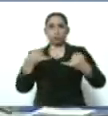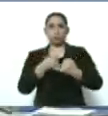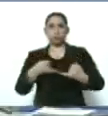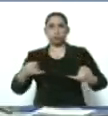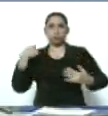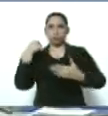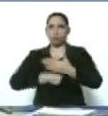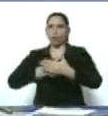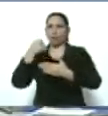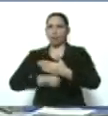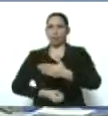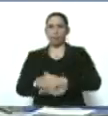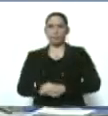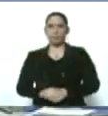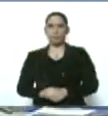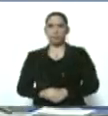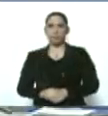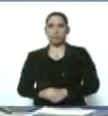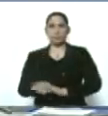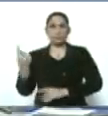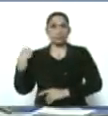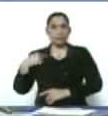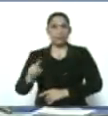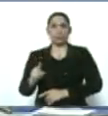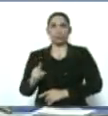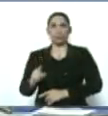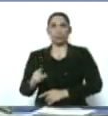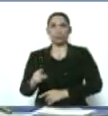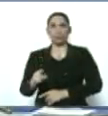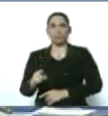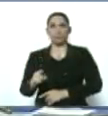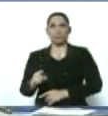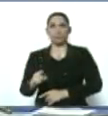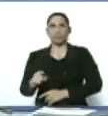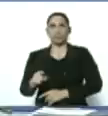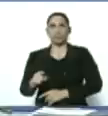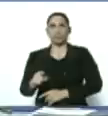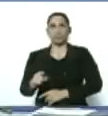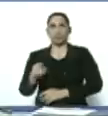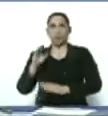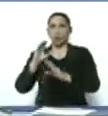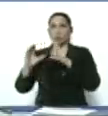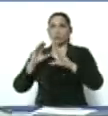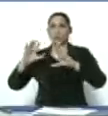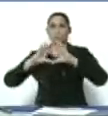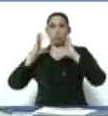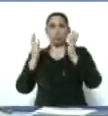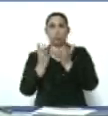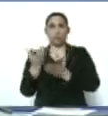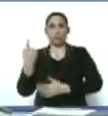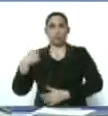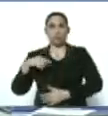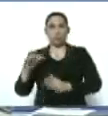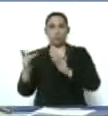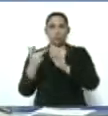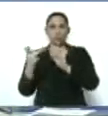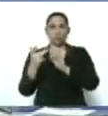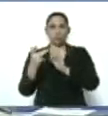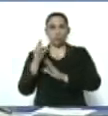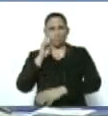la batalla que tenemos? Vi tus conversaciones mundiales que has tenido. Vi